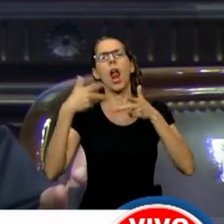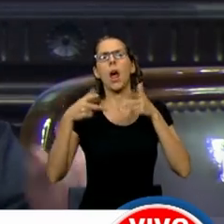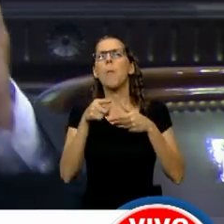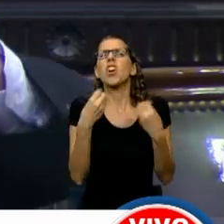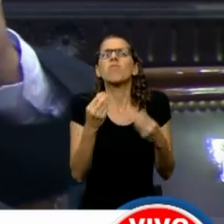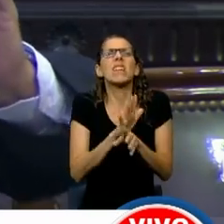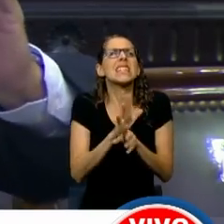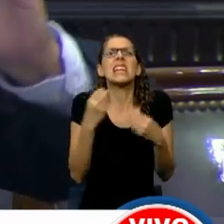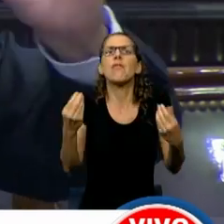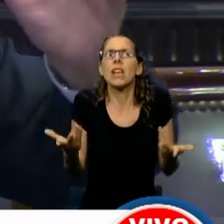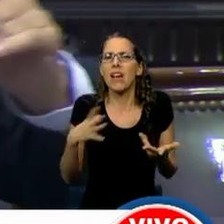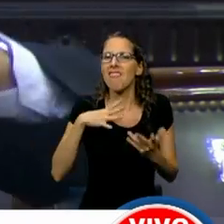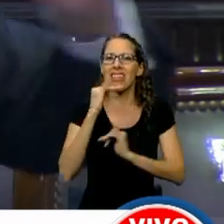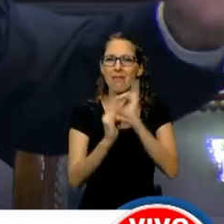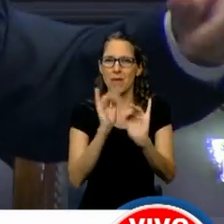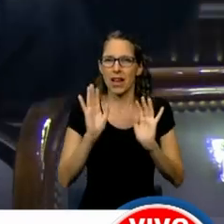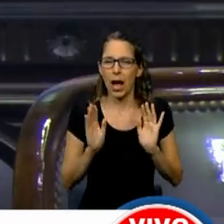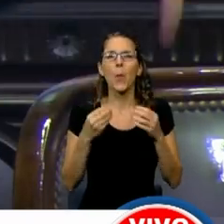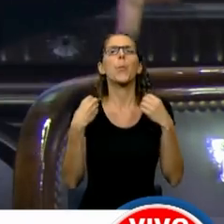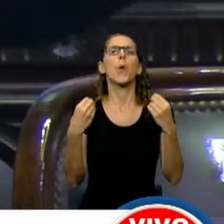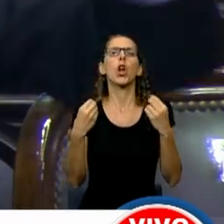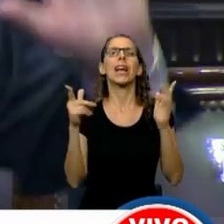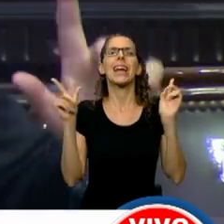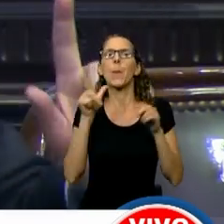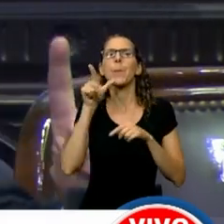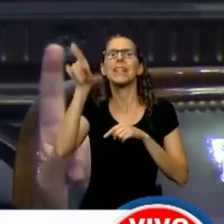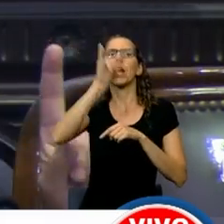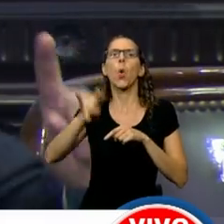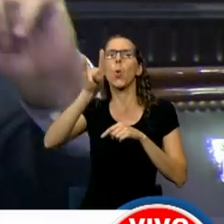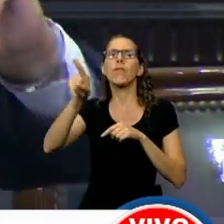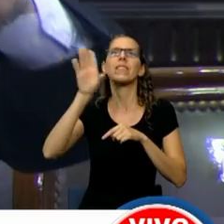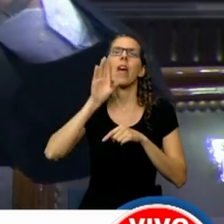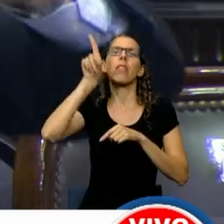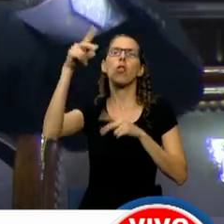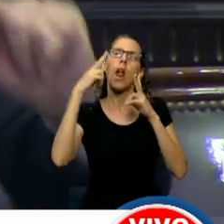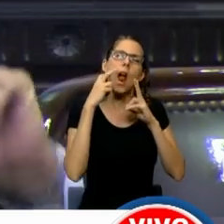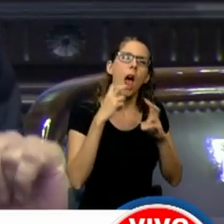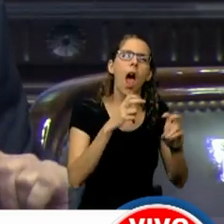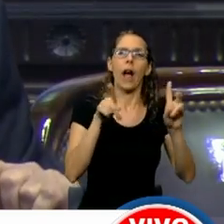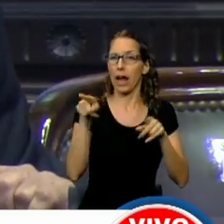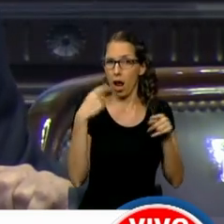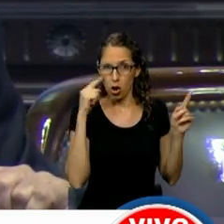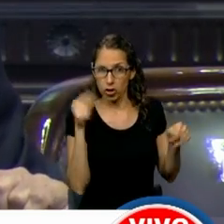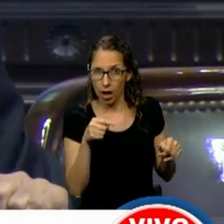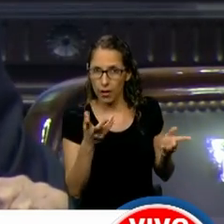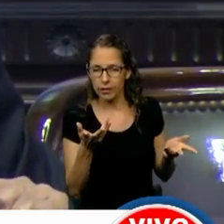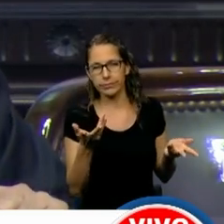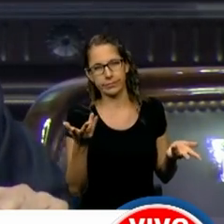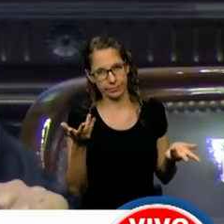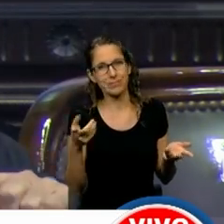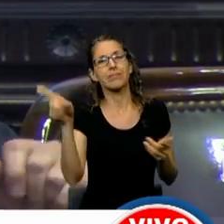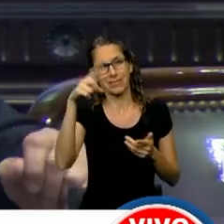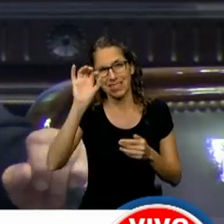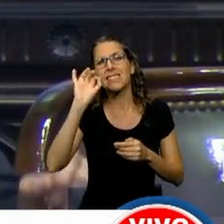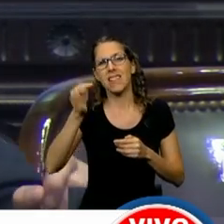porque parece como si fuera que la universidad de columbia es a bolivia no la estudiaron bien no la estudiaron muy bien la tienen